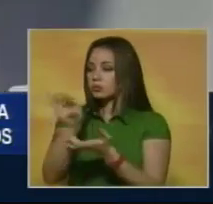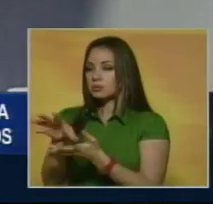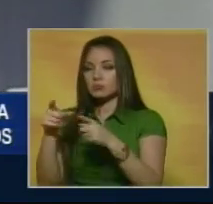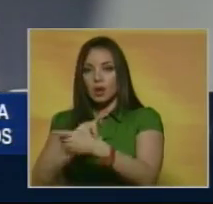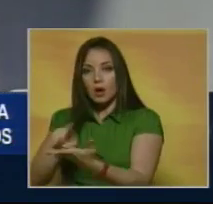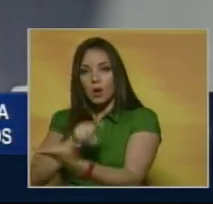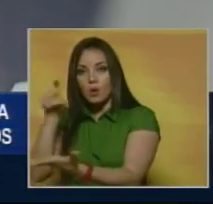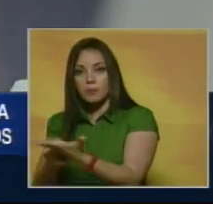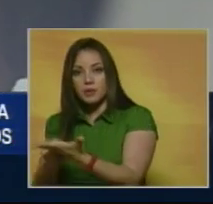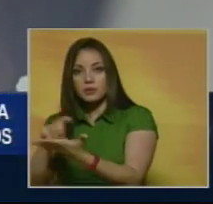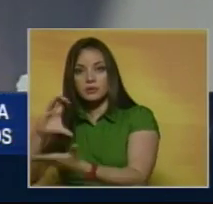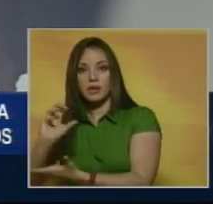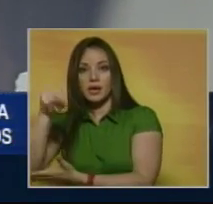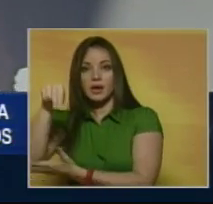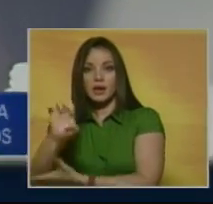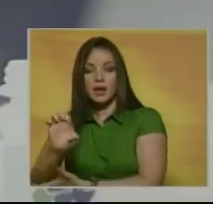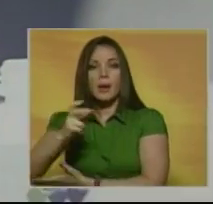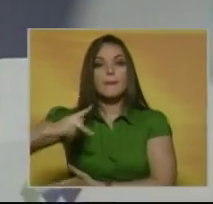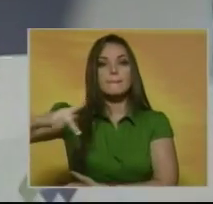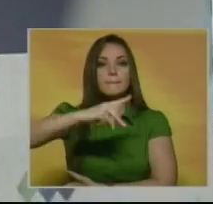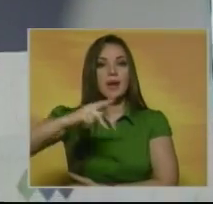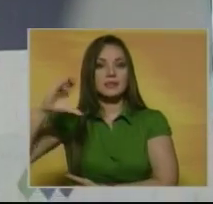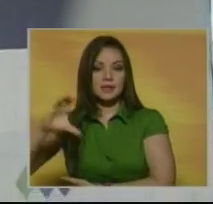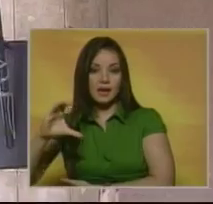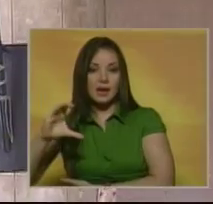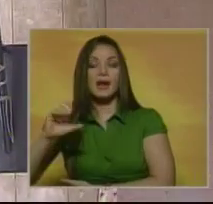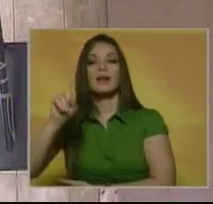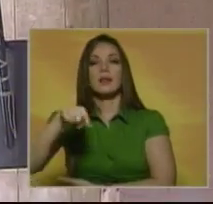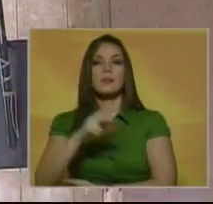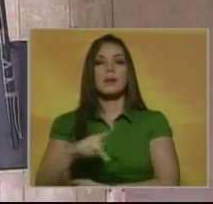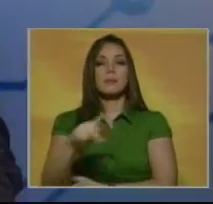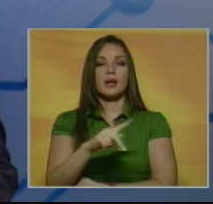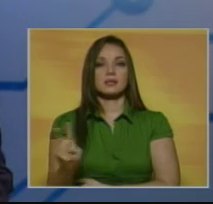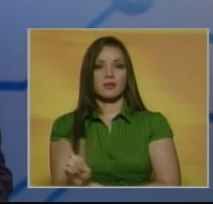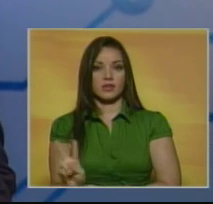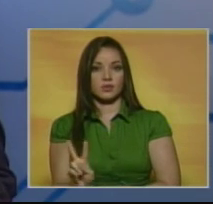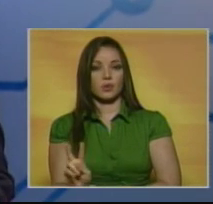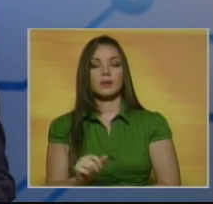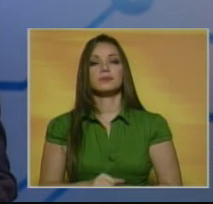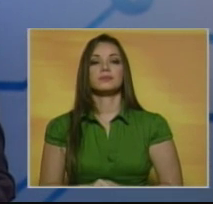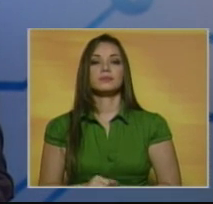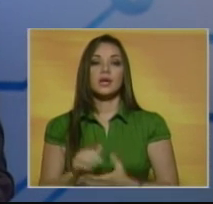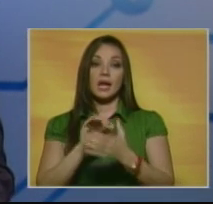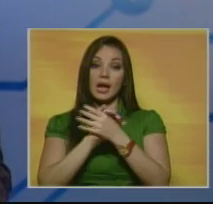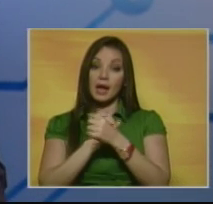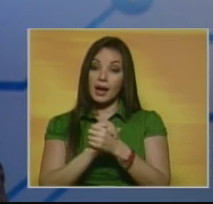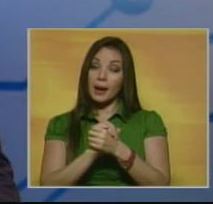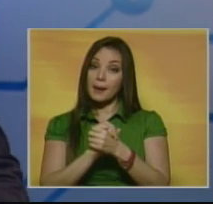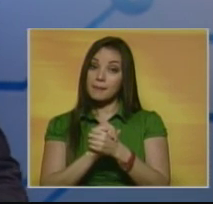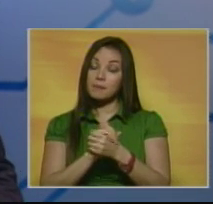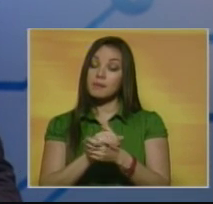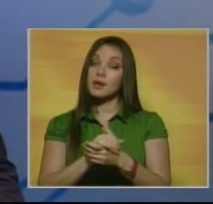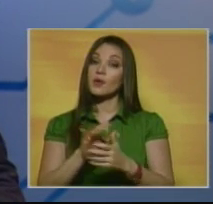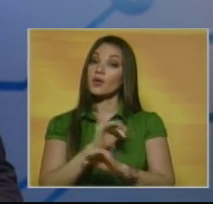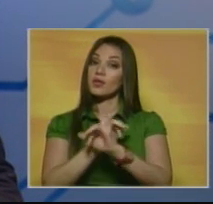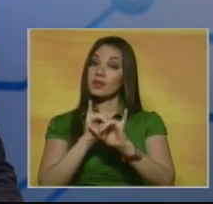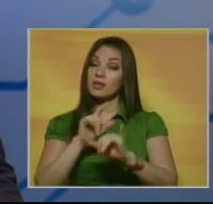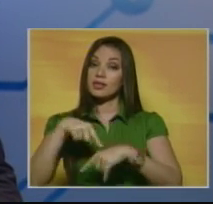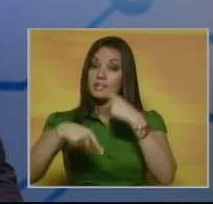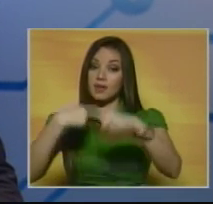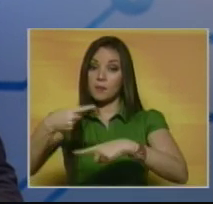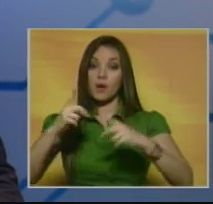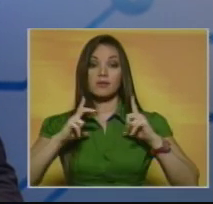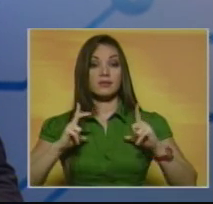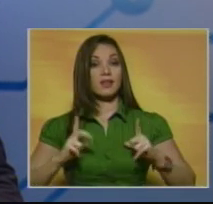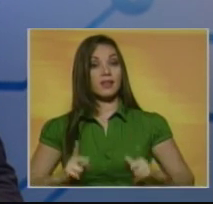sede del Poder Electoral en la Plaza Caracas y Plaza Venezuela. Bien, amigos, y luego del descanso vacacional, reinició el